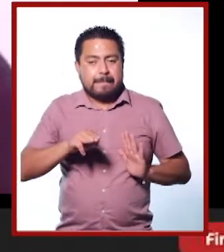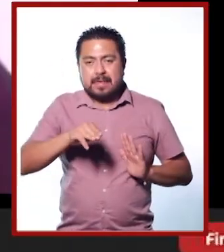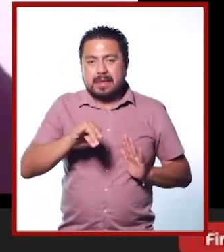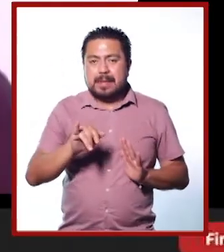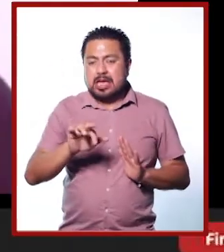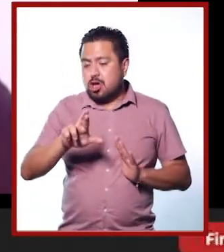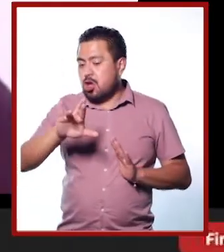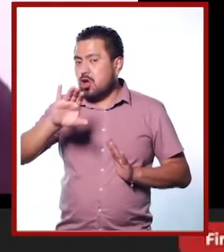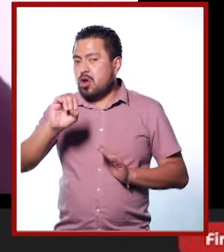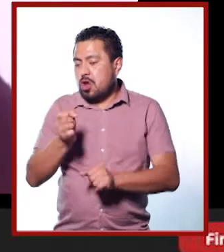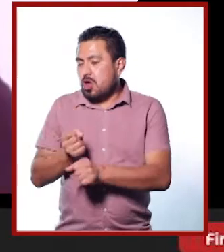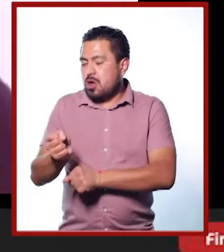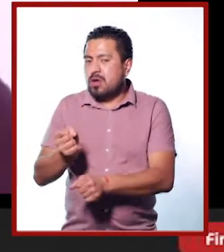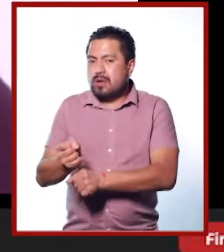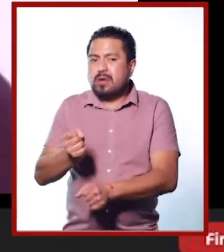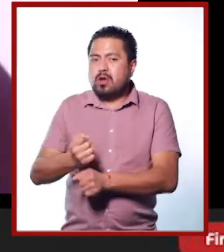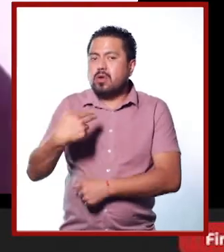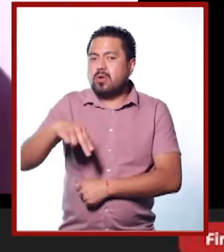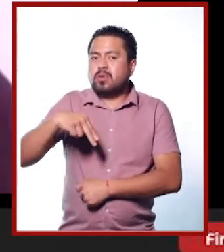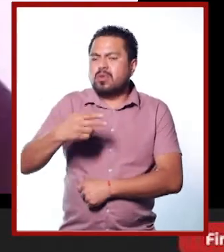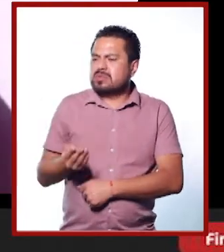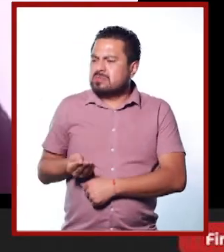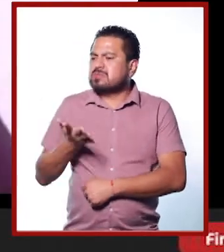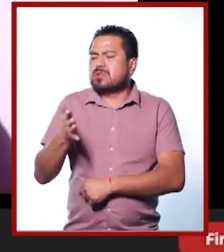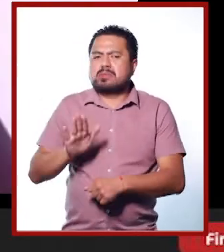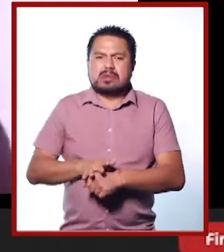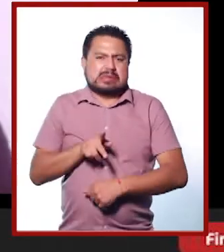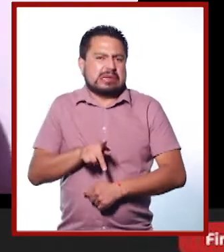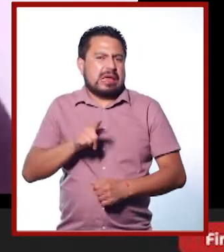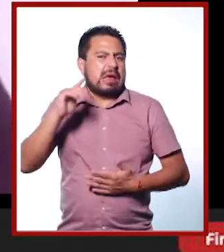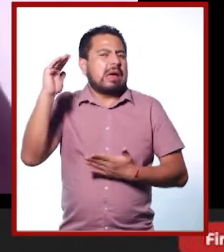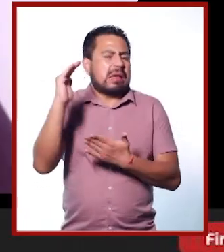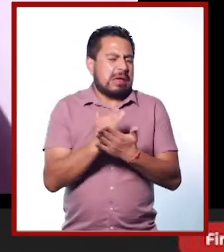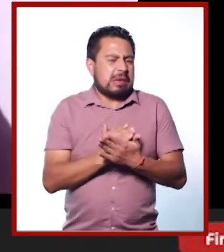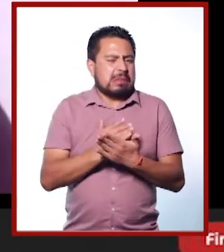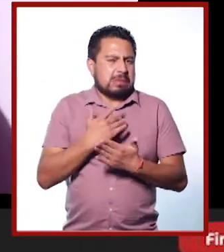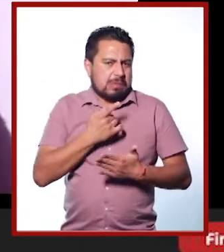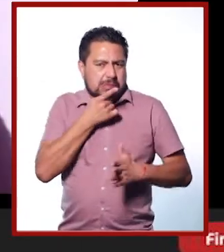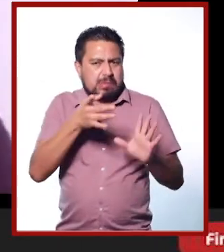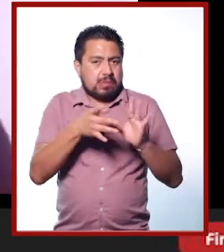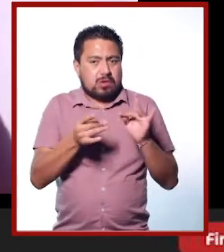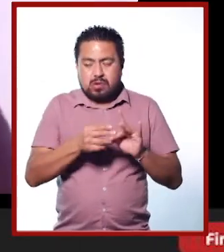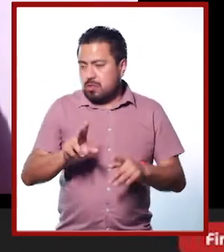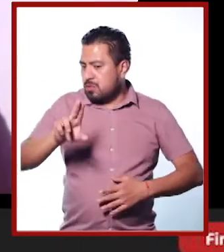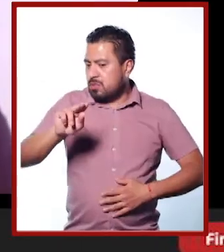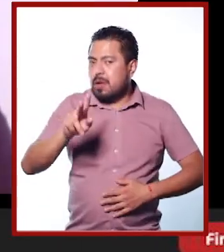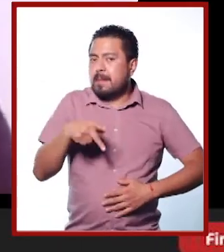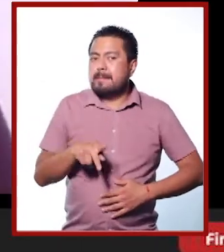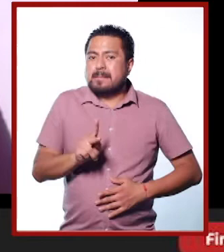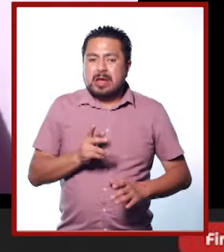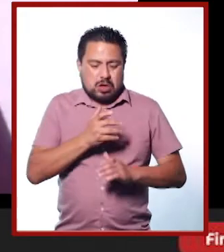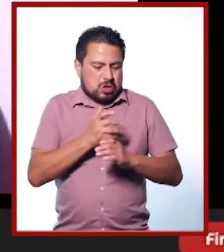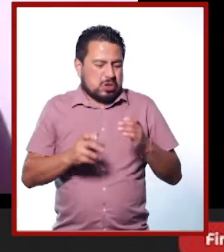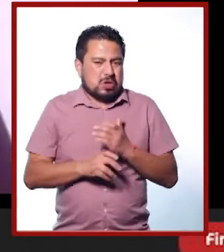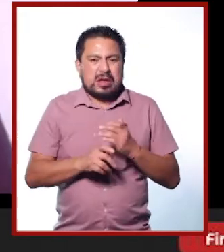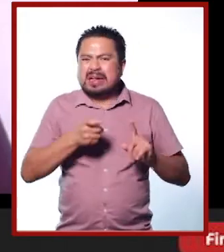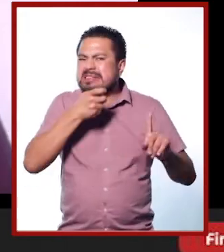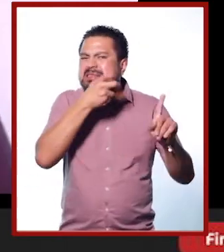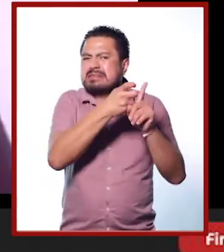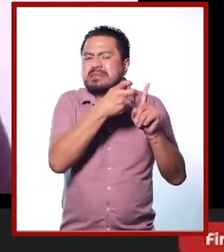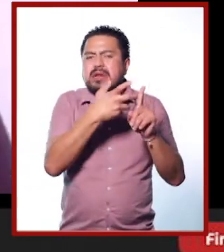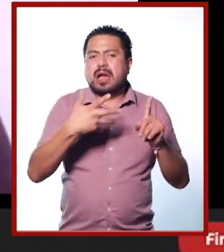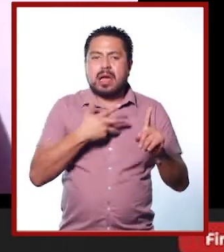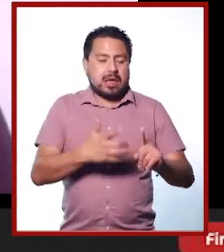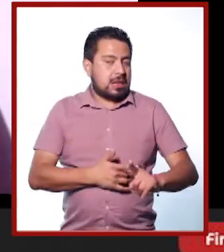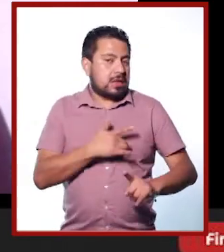las microviolencias tienen este nombre porque pareciera que son pequeñas, aunque yo podría decir que no, pero son aquellas conductas que